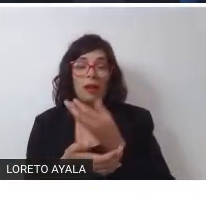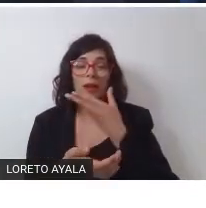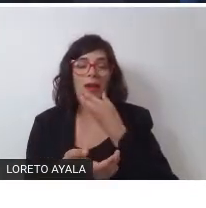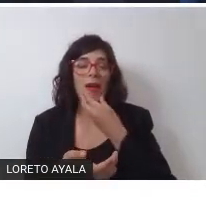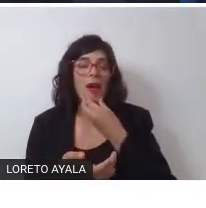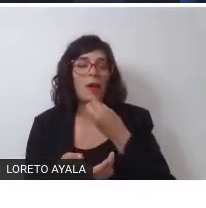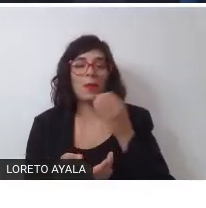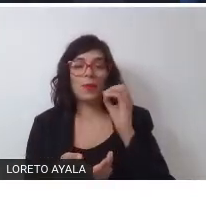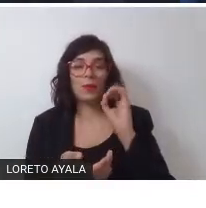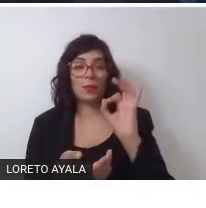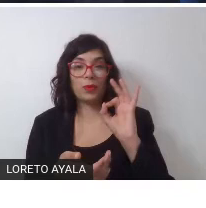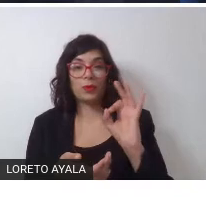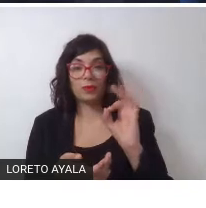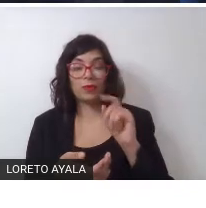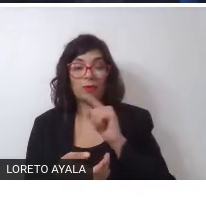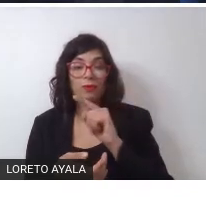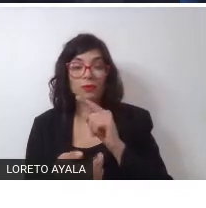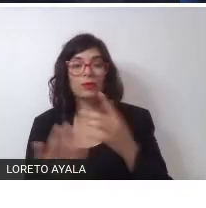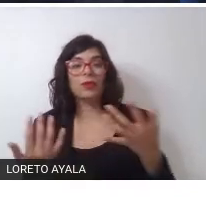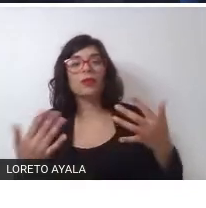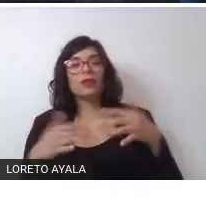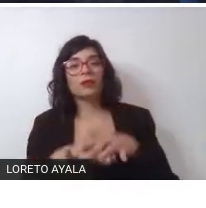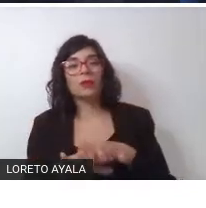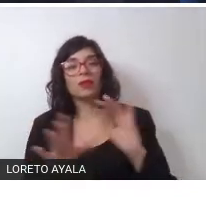hermosísima, y está incluido